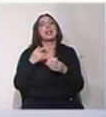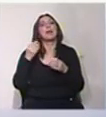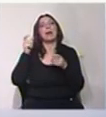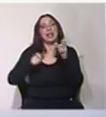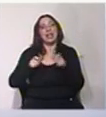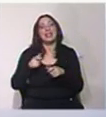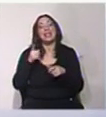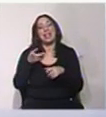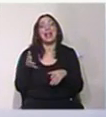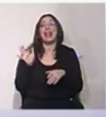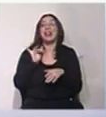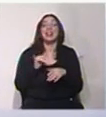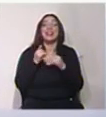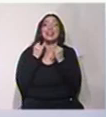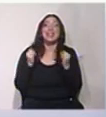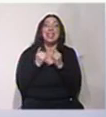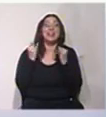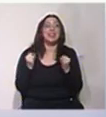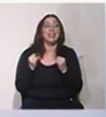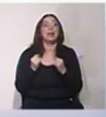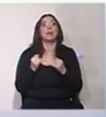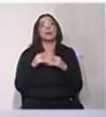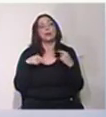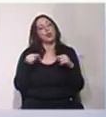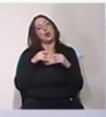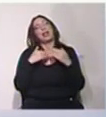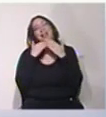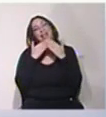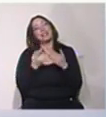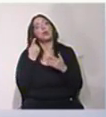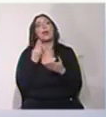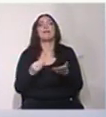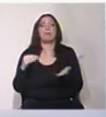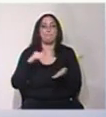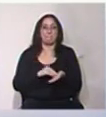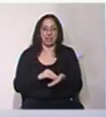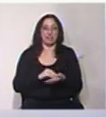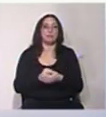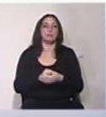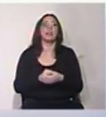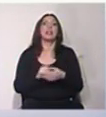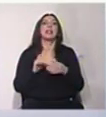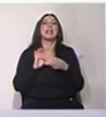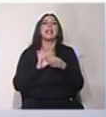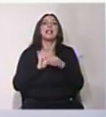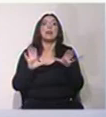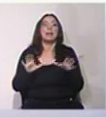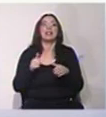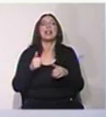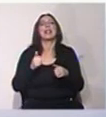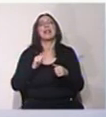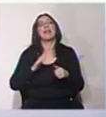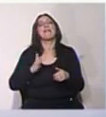allí. Estar en el día a día, ¿no? De esa problemática. Bueno, nosotros los agradecemos una vez más a los independientes y valientes